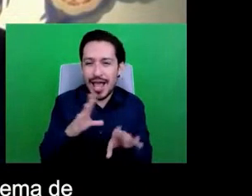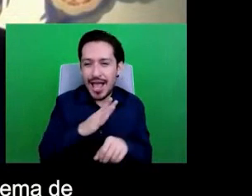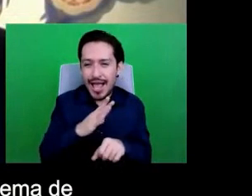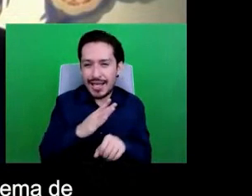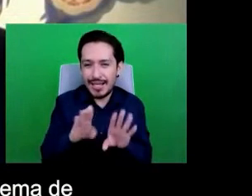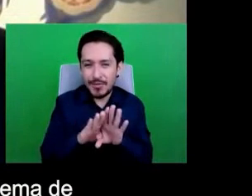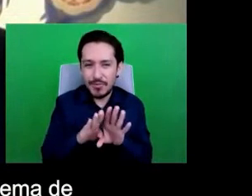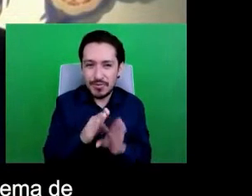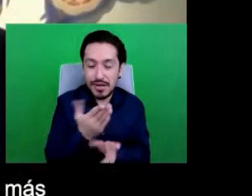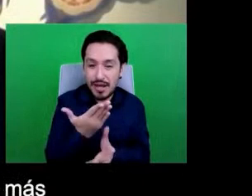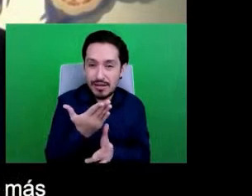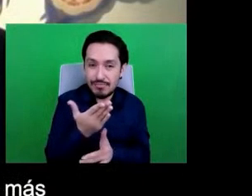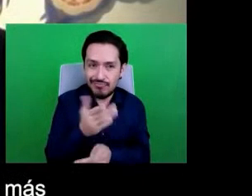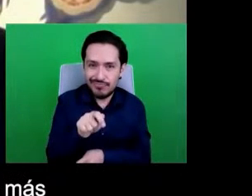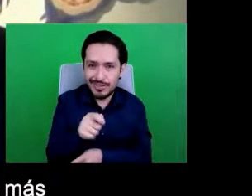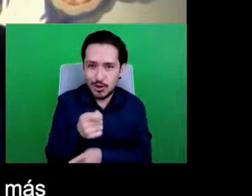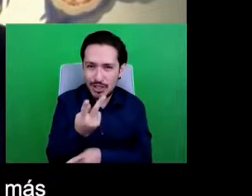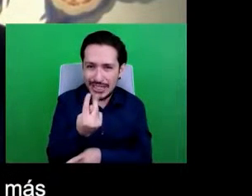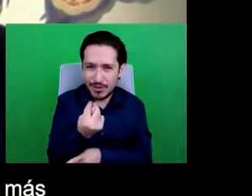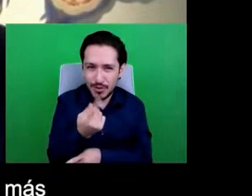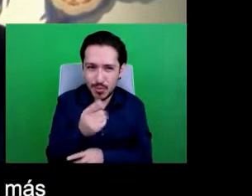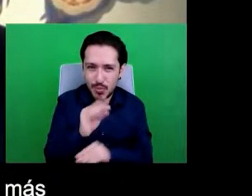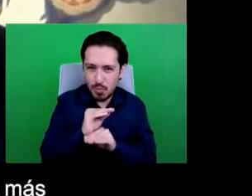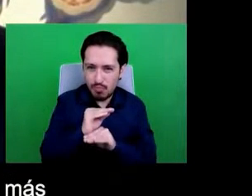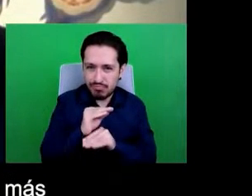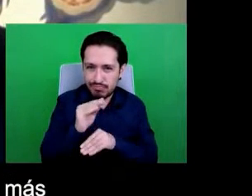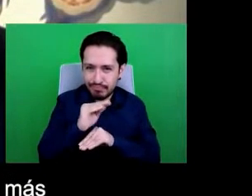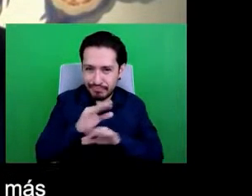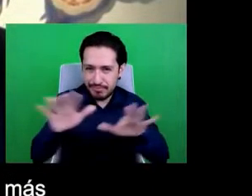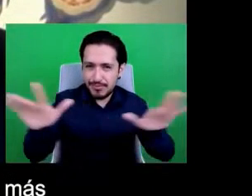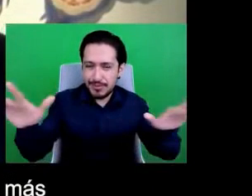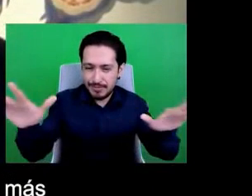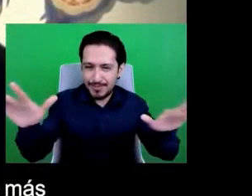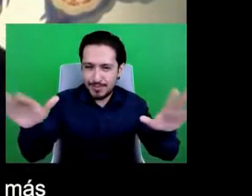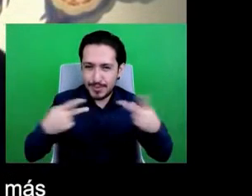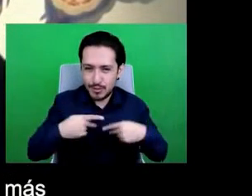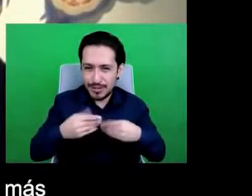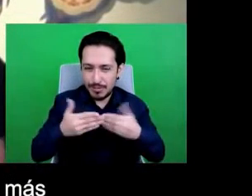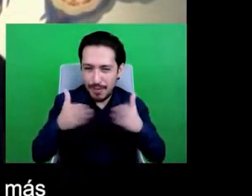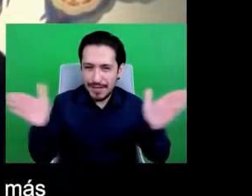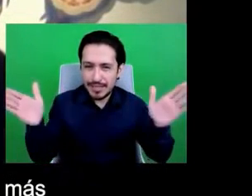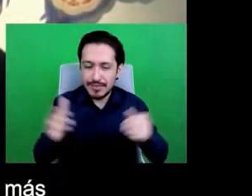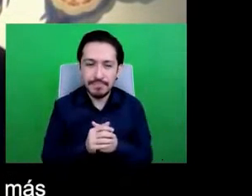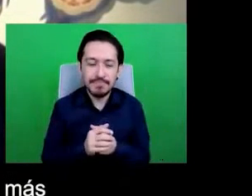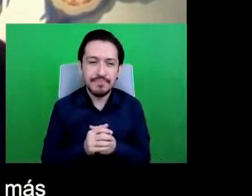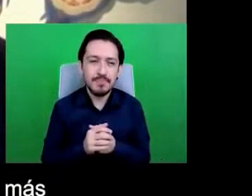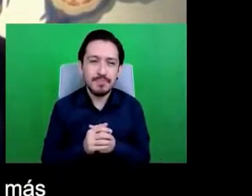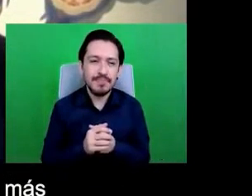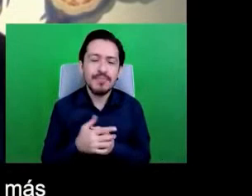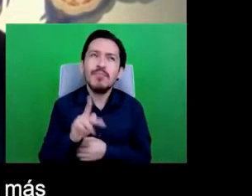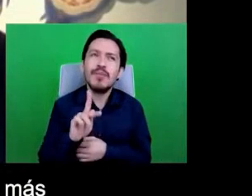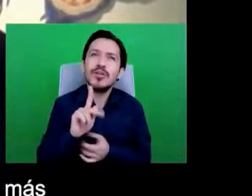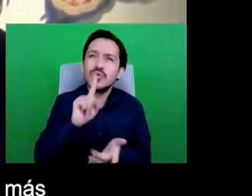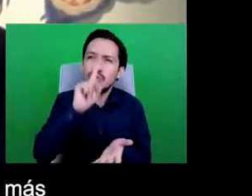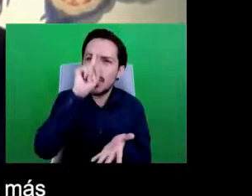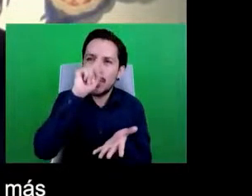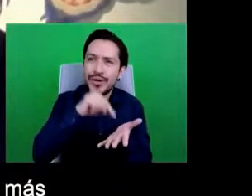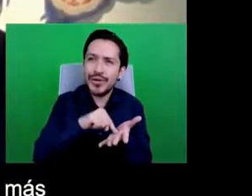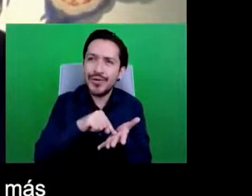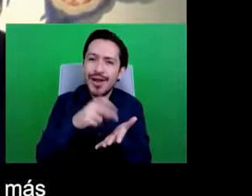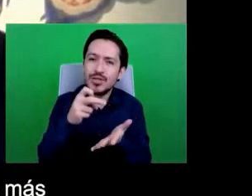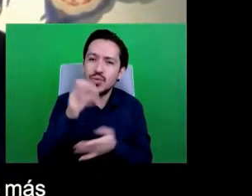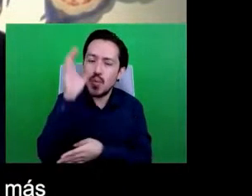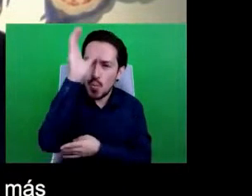televisiva público, pero creo que el hacer este tipo de cultura algo